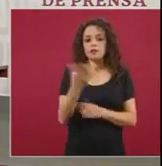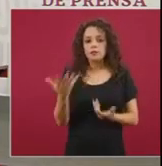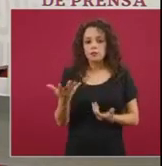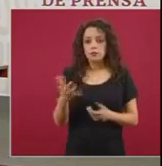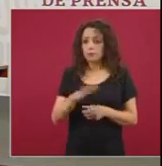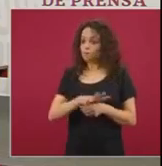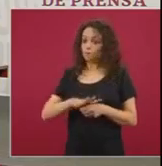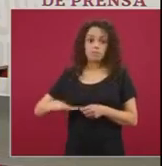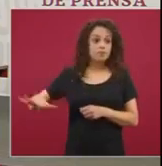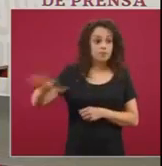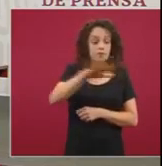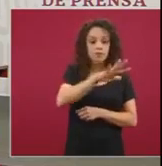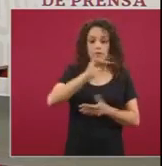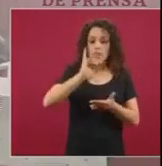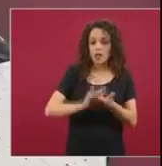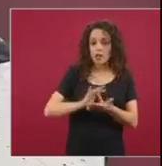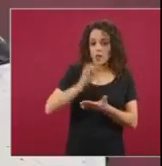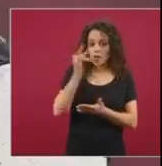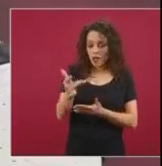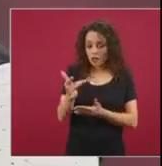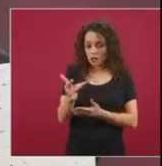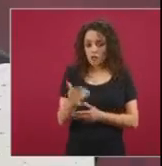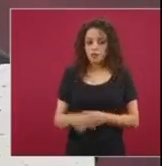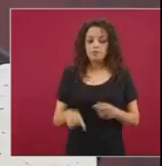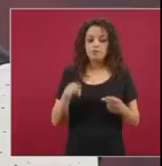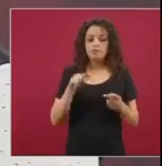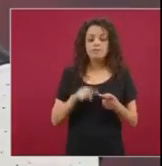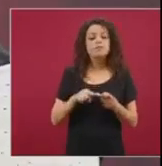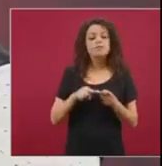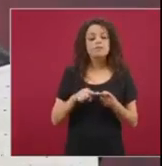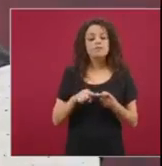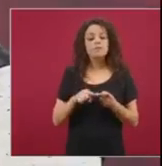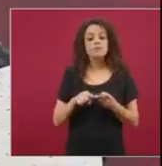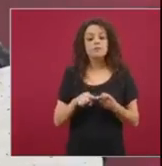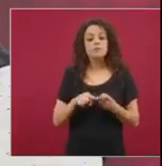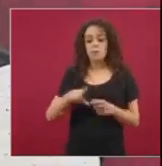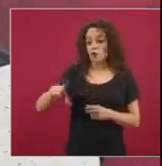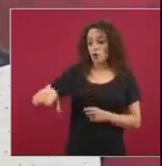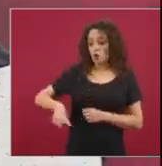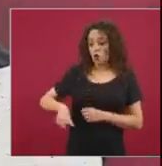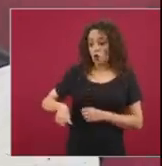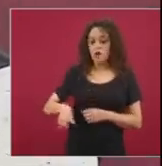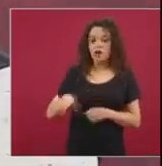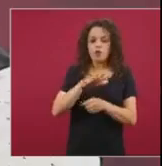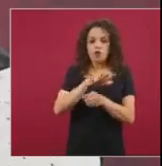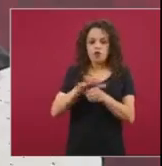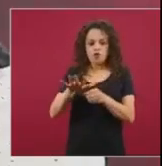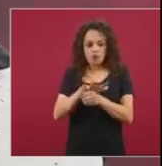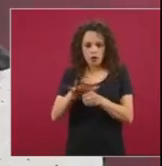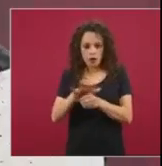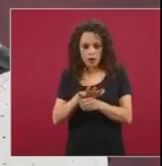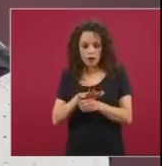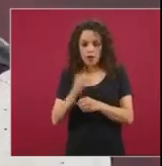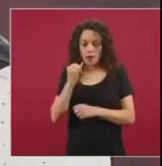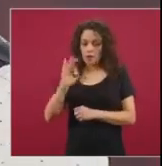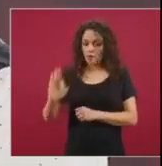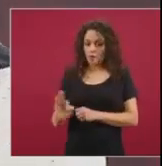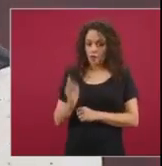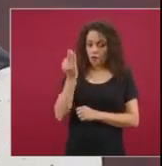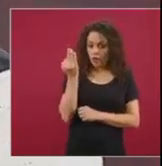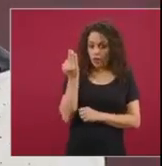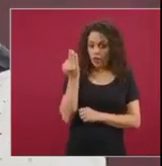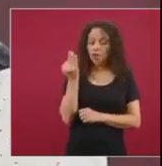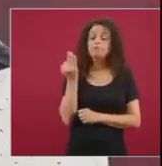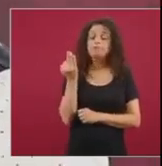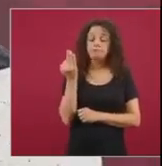sociedad, gracias a las intervenciones de los gobiernos locales y del gobierno federal, se